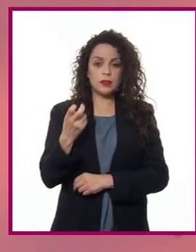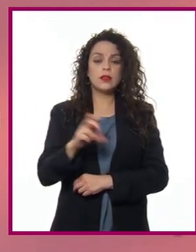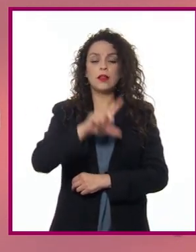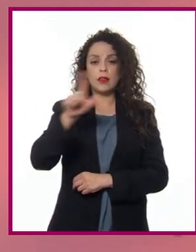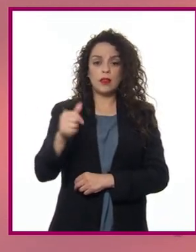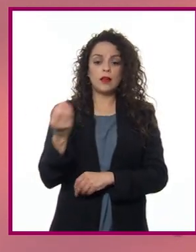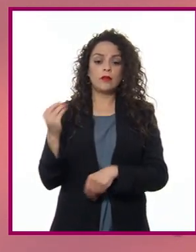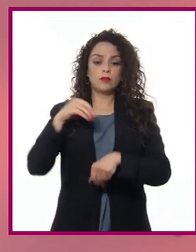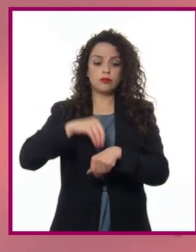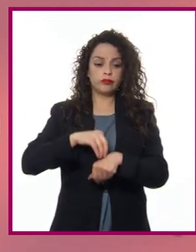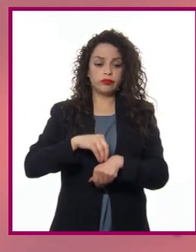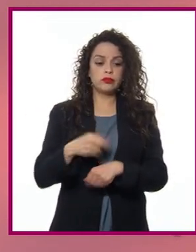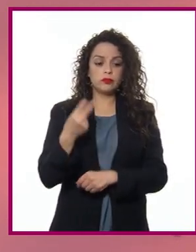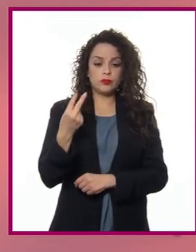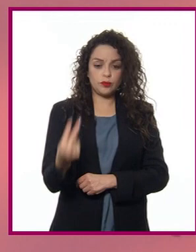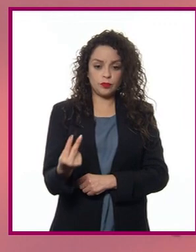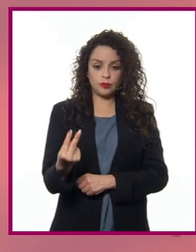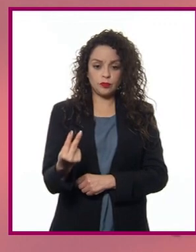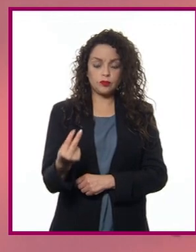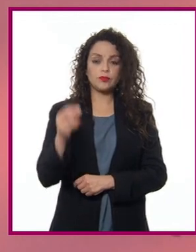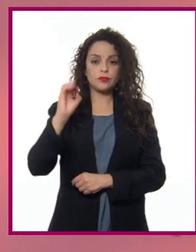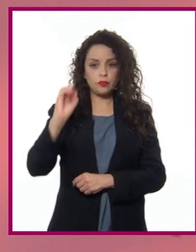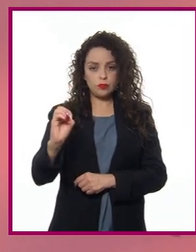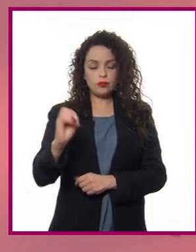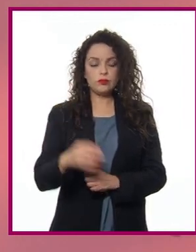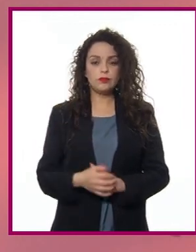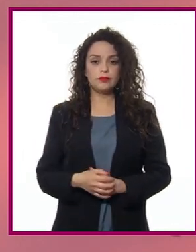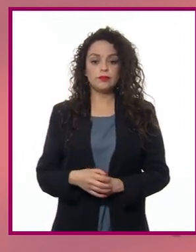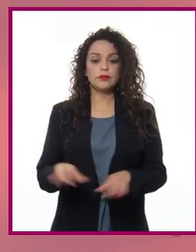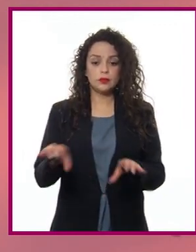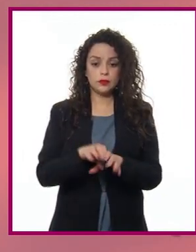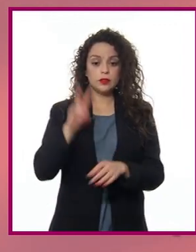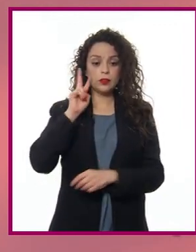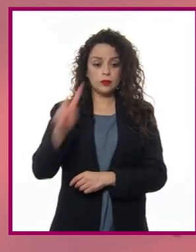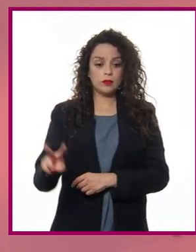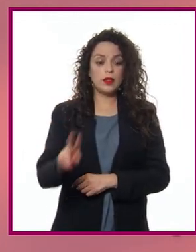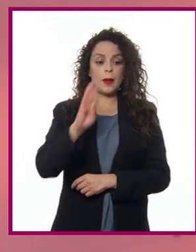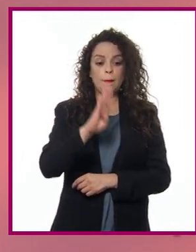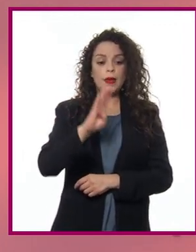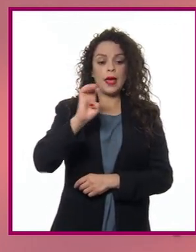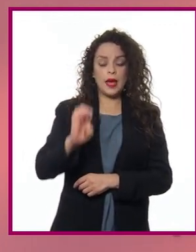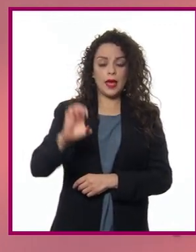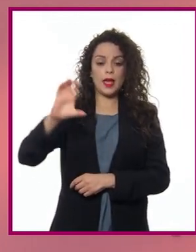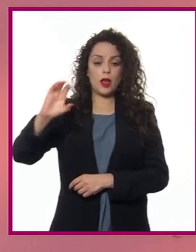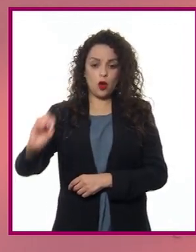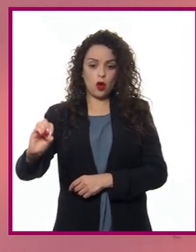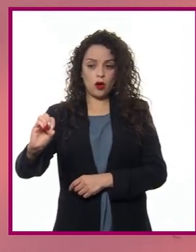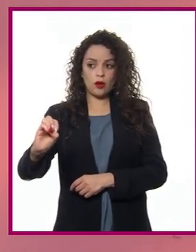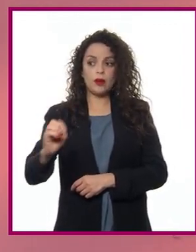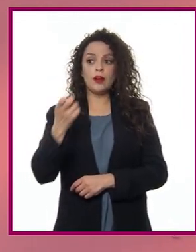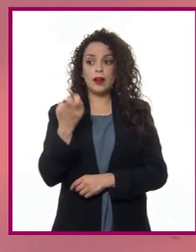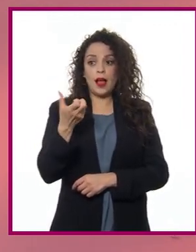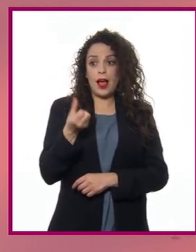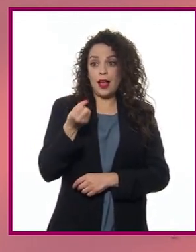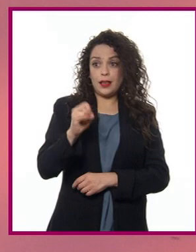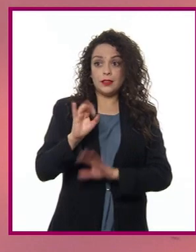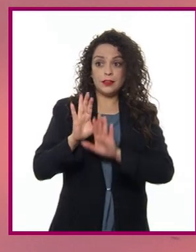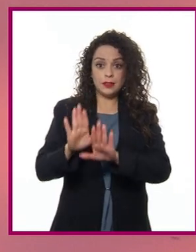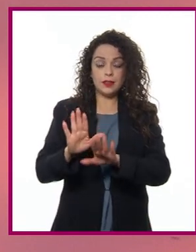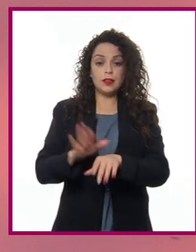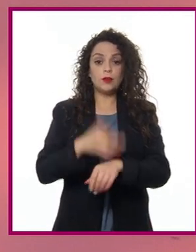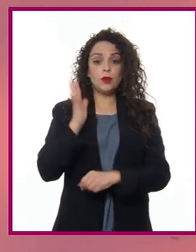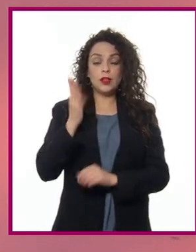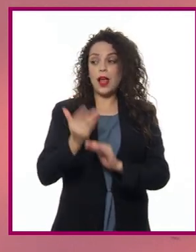Enseguida se escribe el símbolo del oxígeno, que es O. La fórmula queda como BeO. La fórmula queda así porque, como ya se